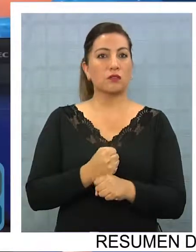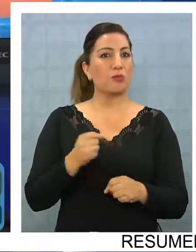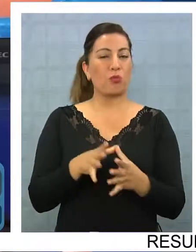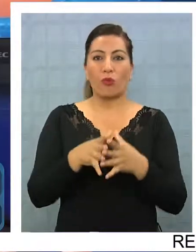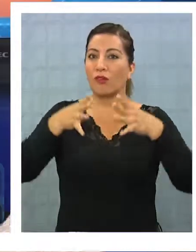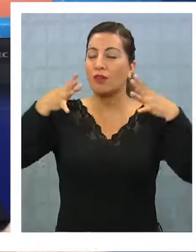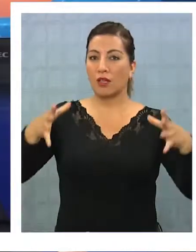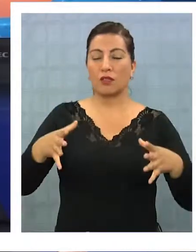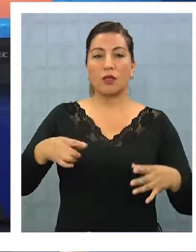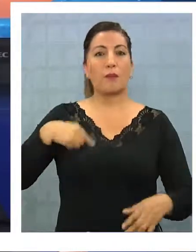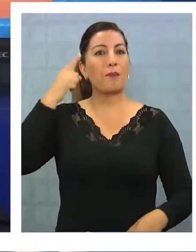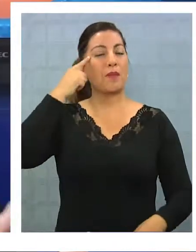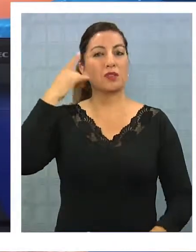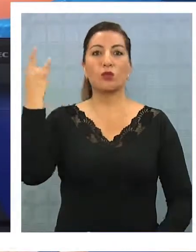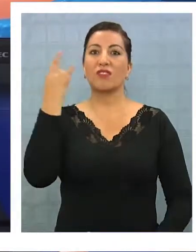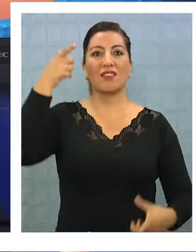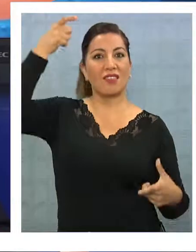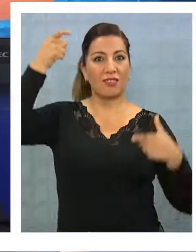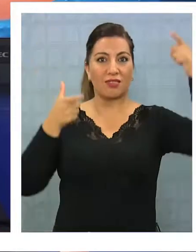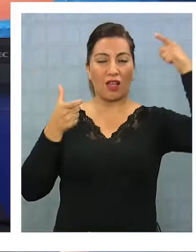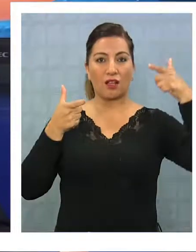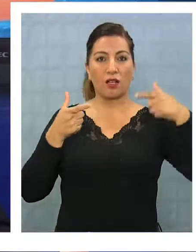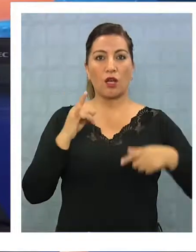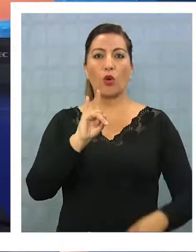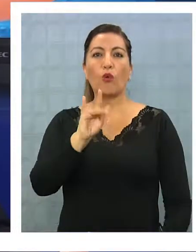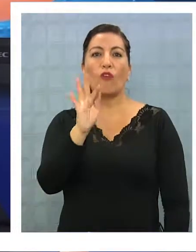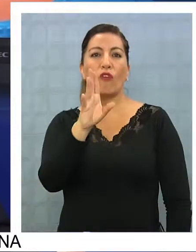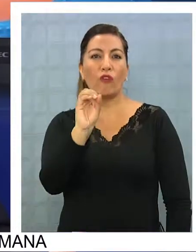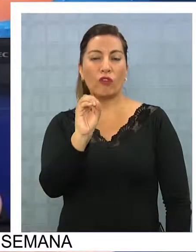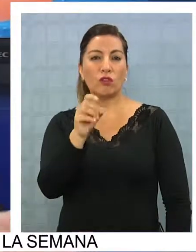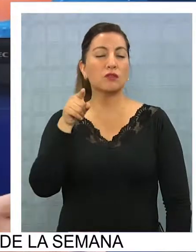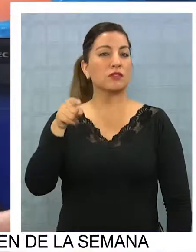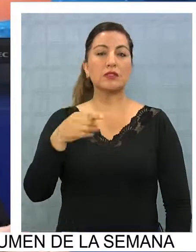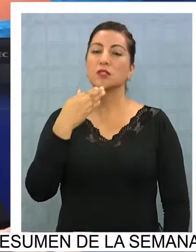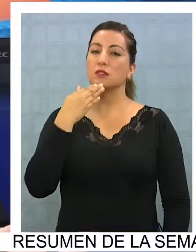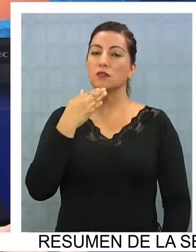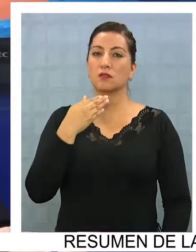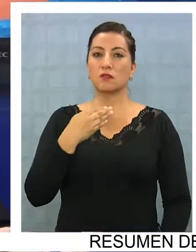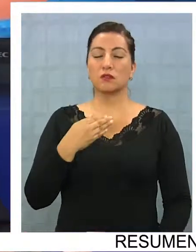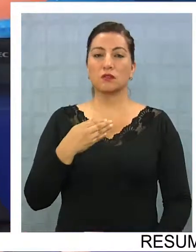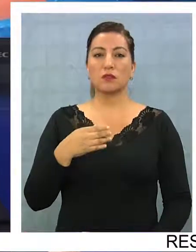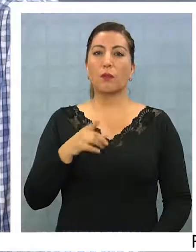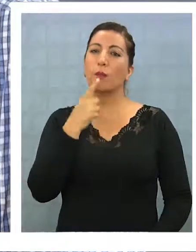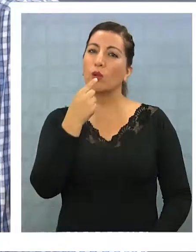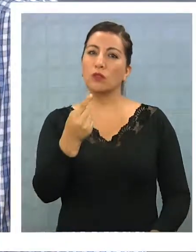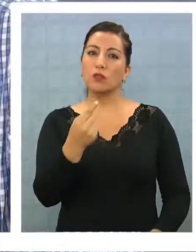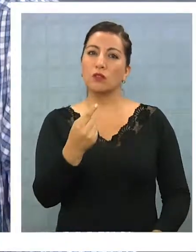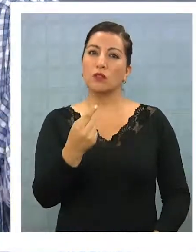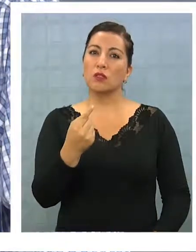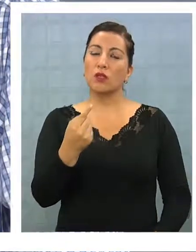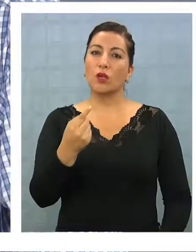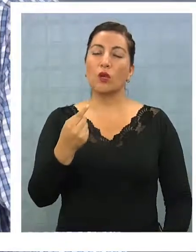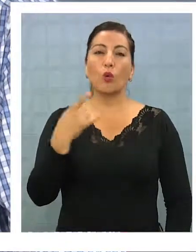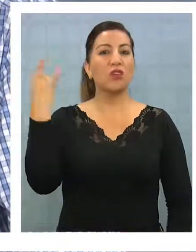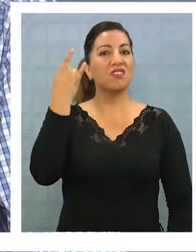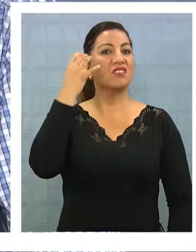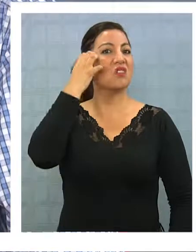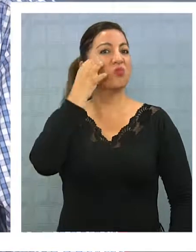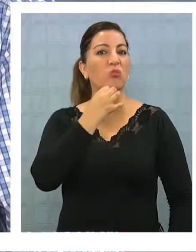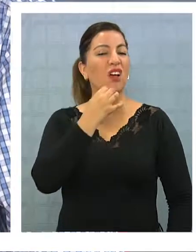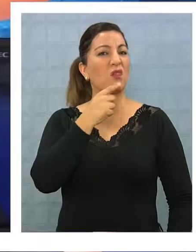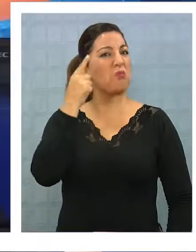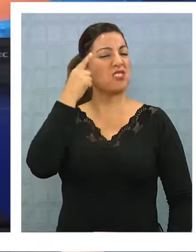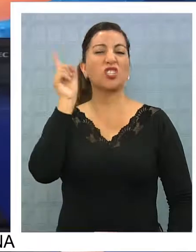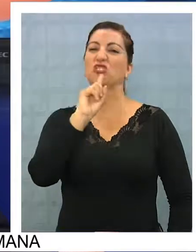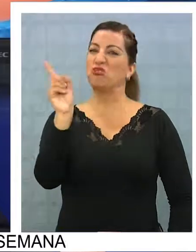enorme magnitud. Pienso en la Universidad de Talca, pienso en la UFRO, de modo tal que... ¿Ahí no incluye usted a la Universidad de Arturo Prat? No la